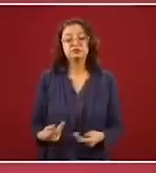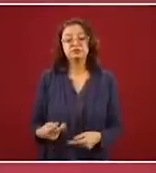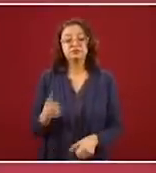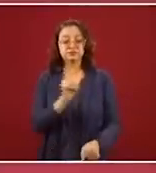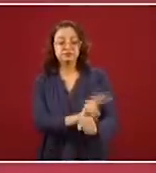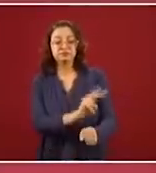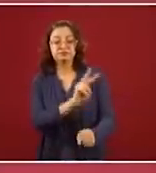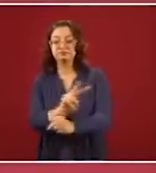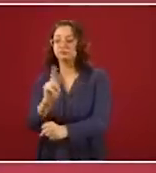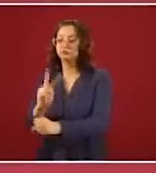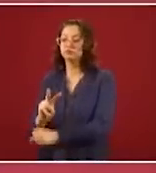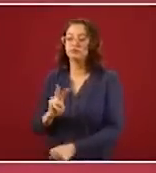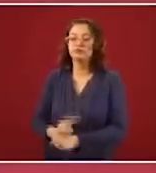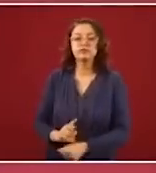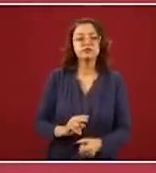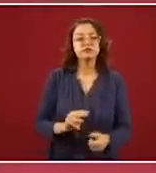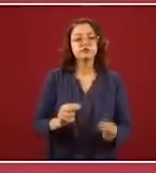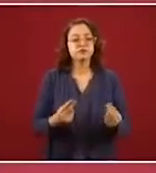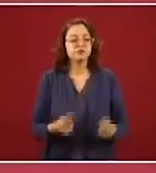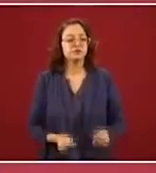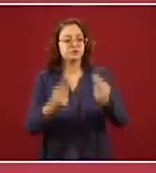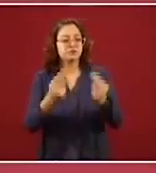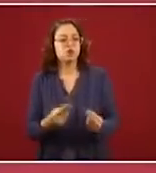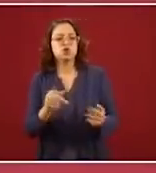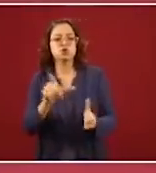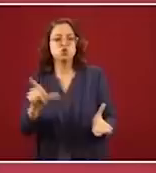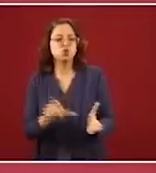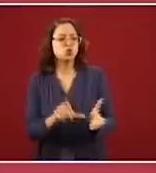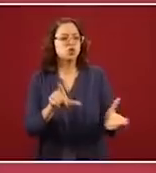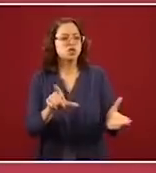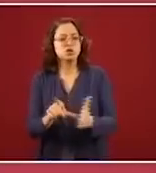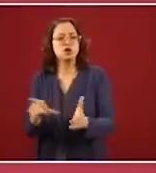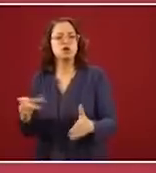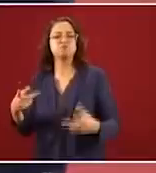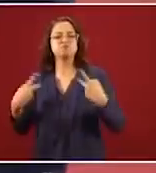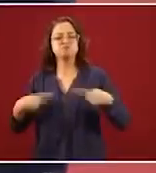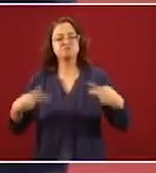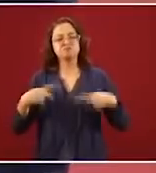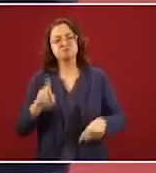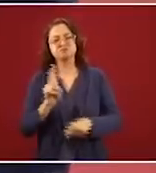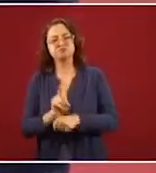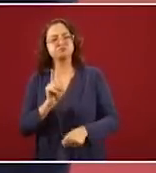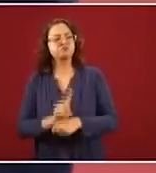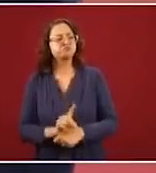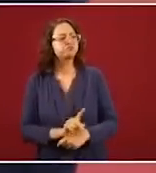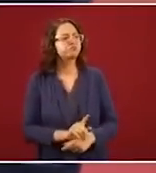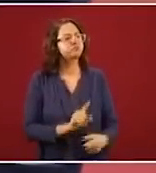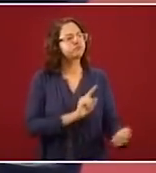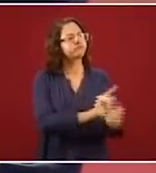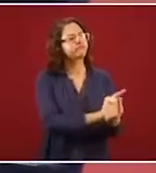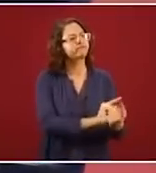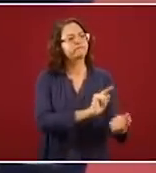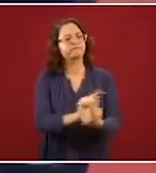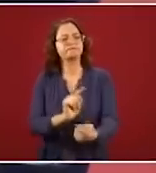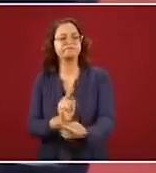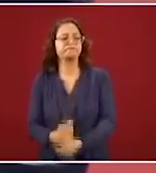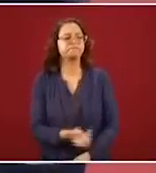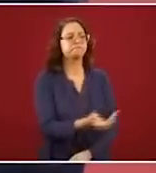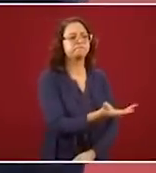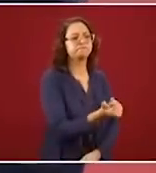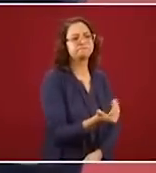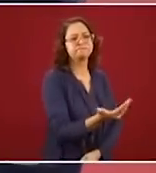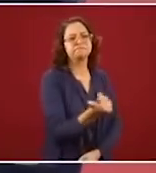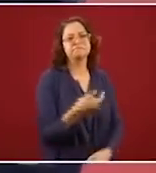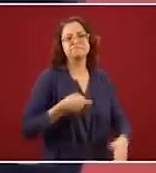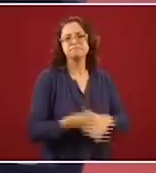moche a los establecimientos mercantiles, al comercio, a